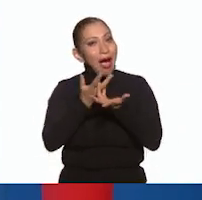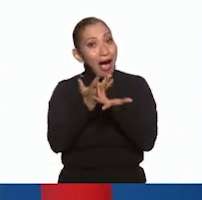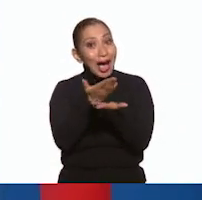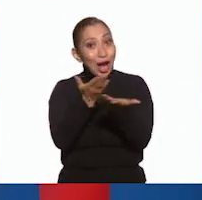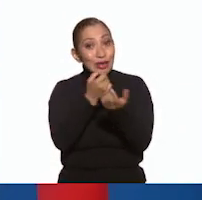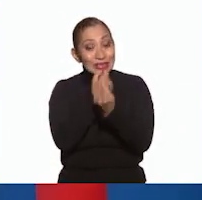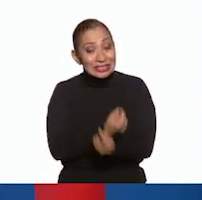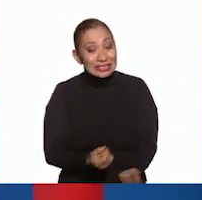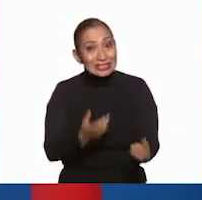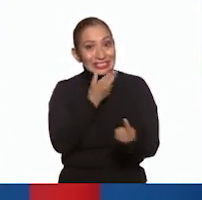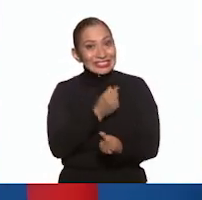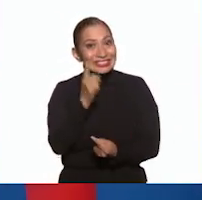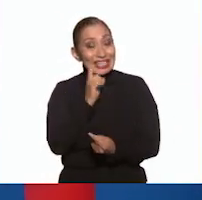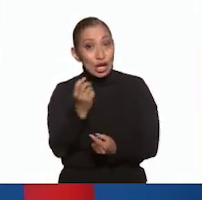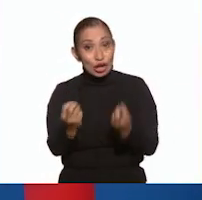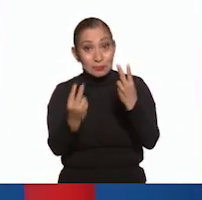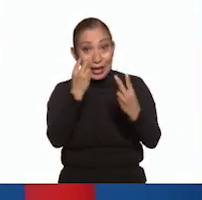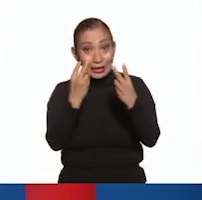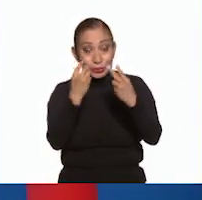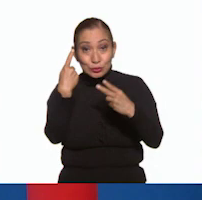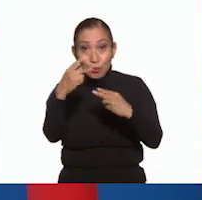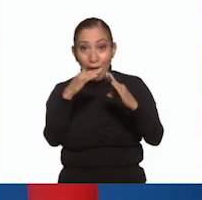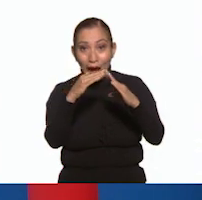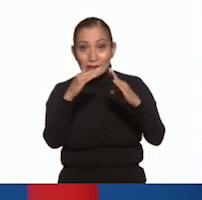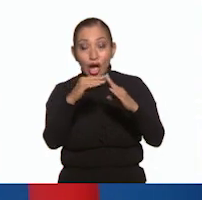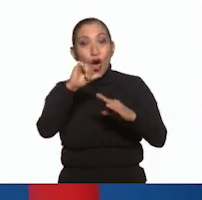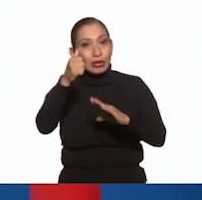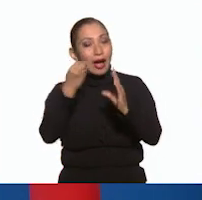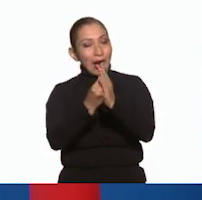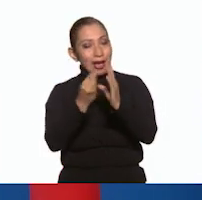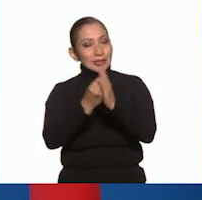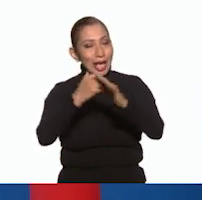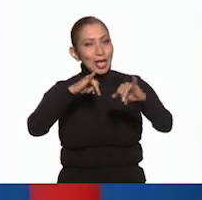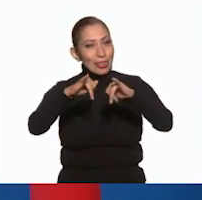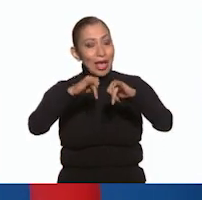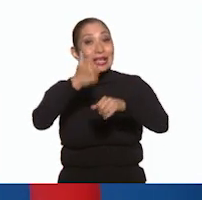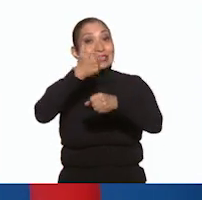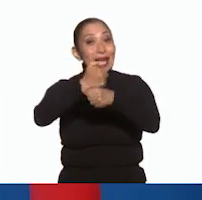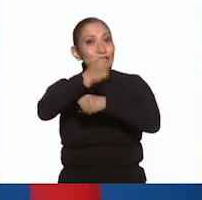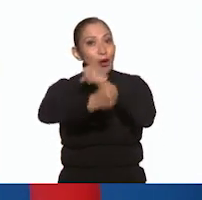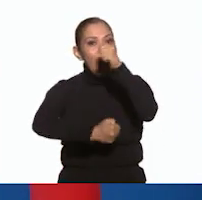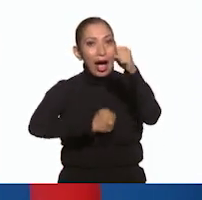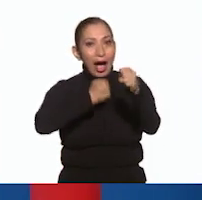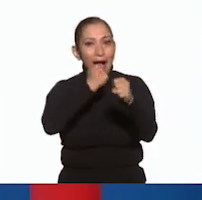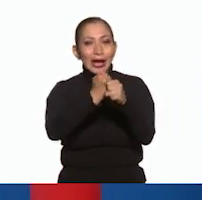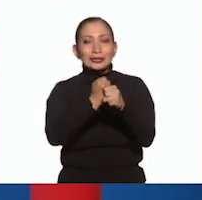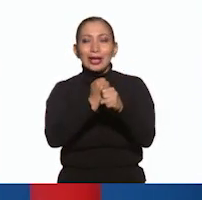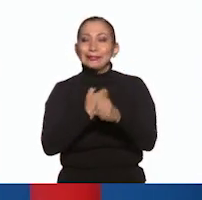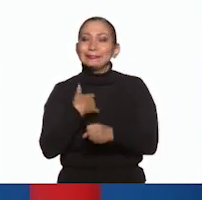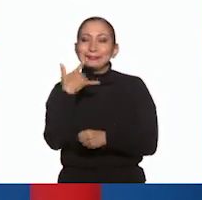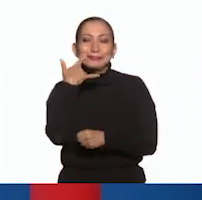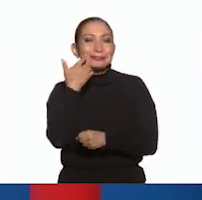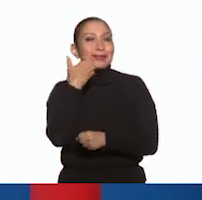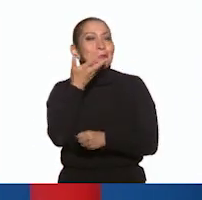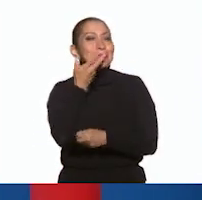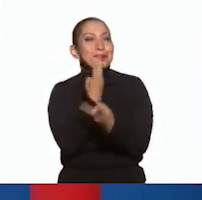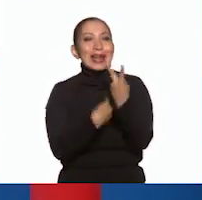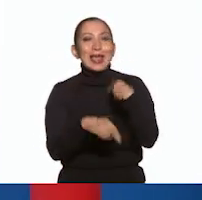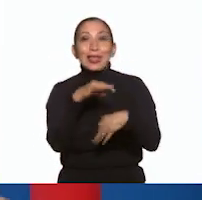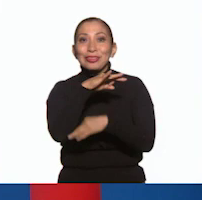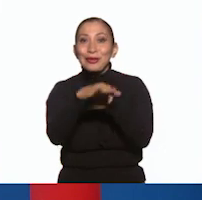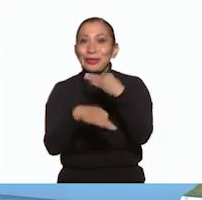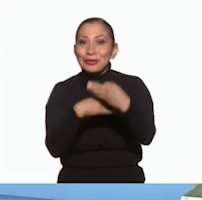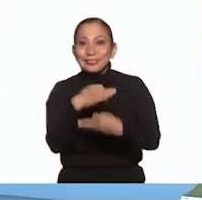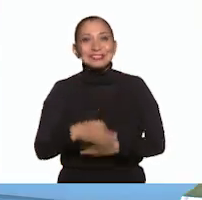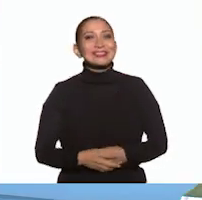los niños y las niñas que nos ven desde casa otra clase de geografía de sexto grado. Les doy la más cordial bienvenida a